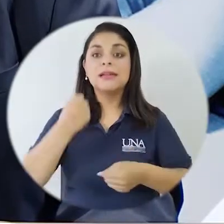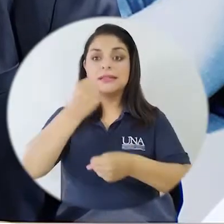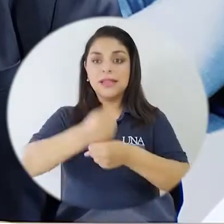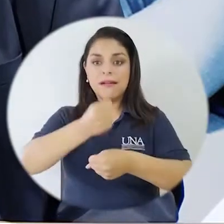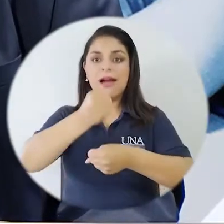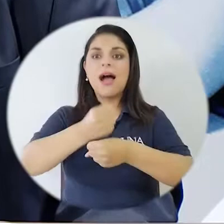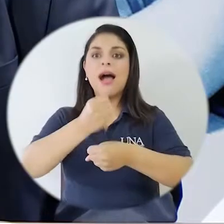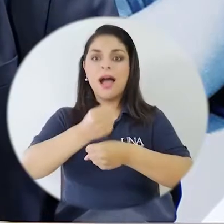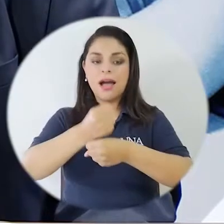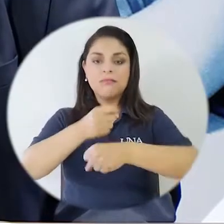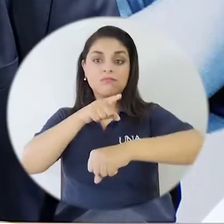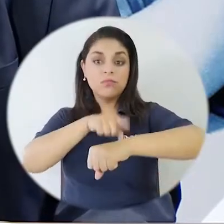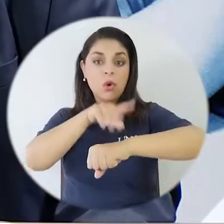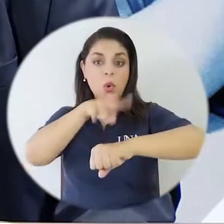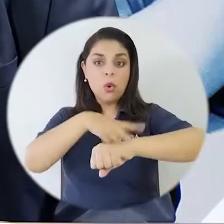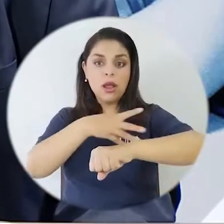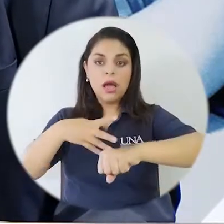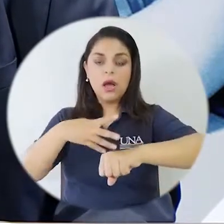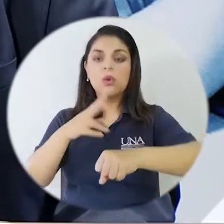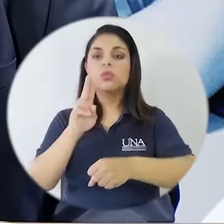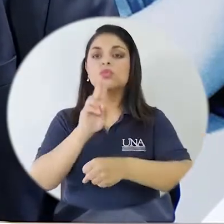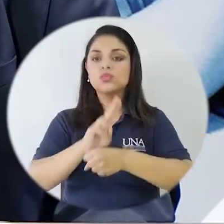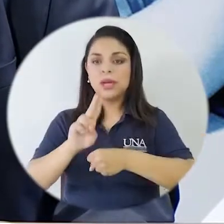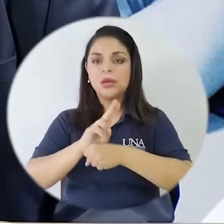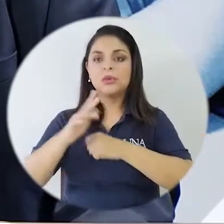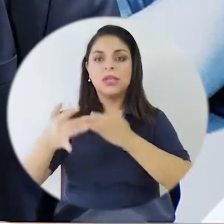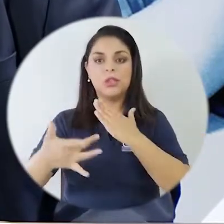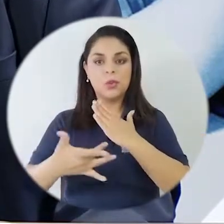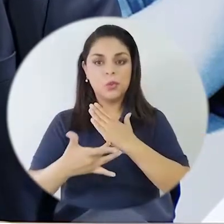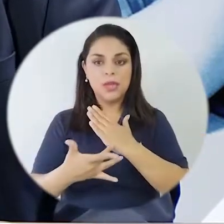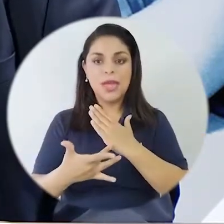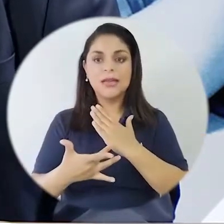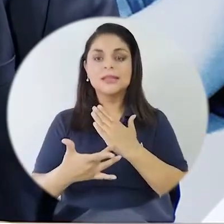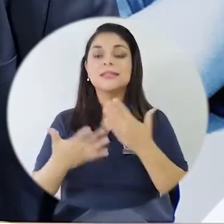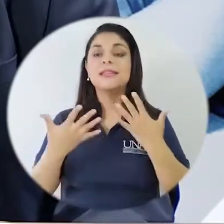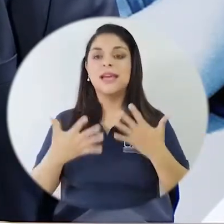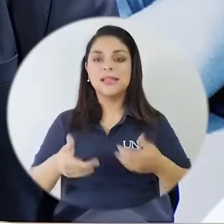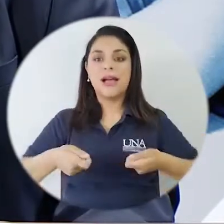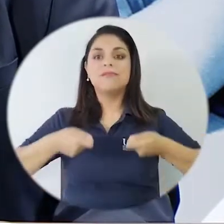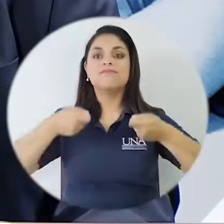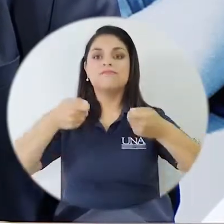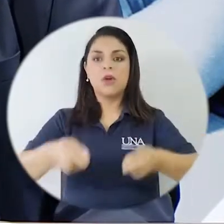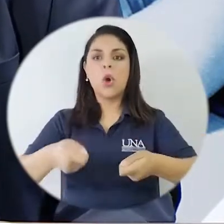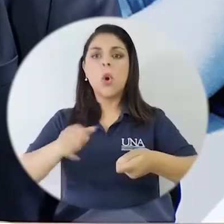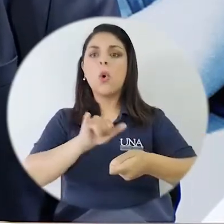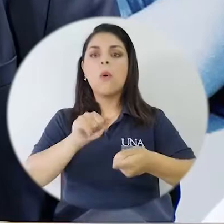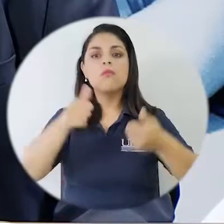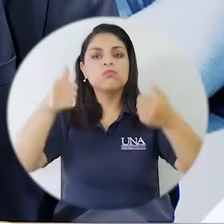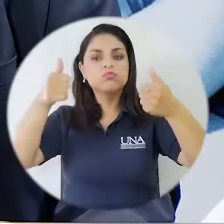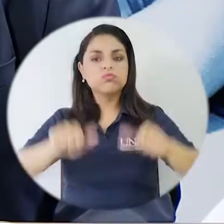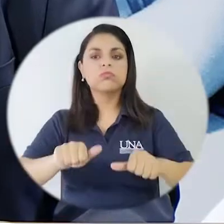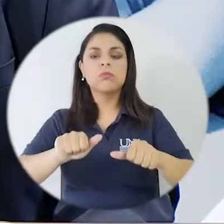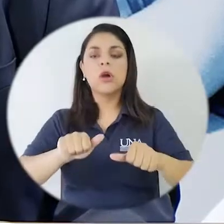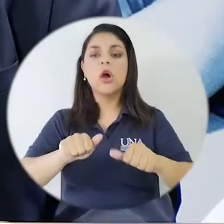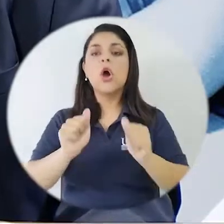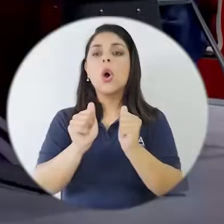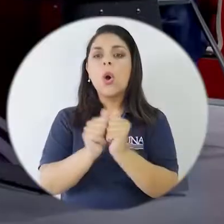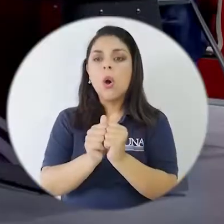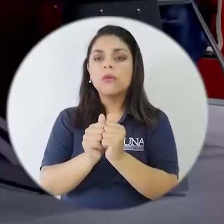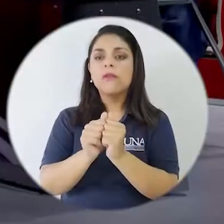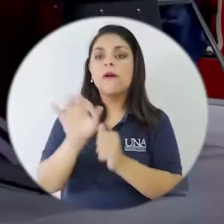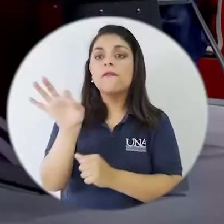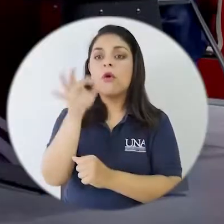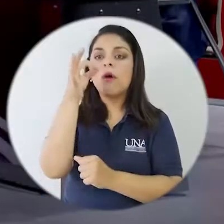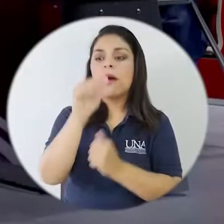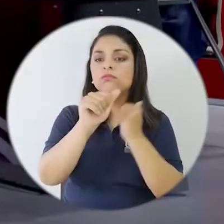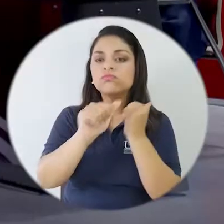de una jornada con la utilización de tecnologías que han sido previamente definidas, pactadas con mecanismos de seguimiento y control.